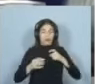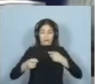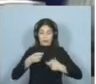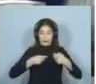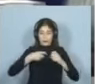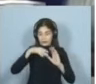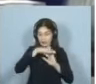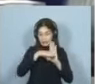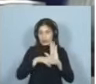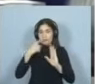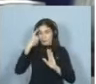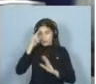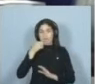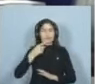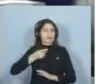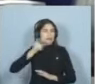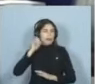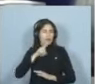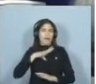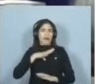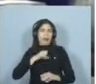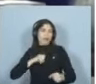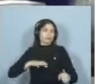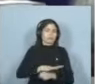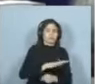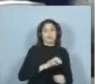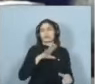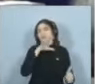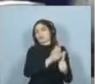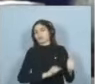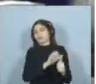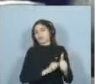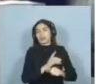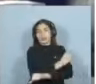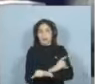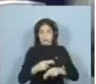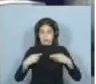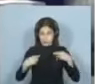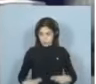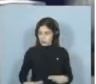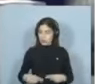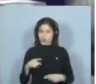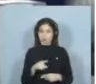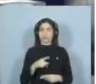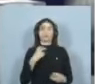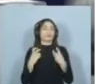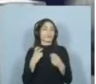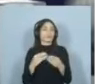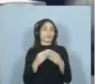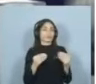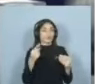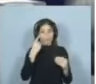en casos graves de violaciones de derechos humanos, así como para limitar y controlar el trabajo de las organizaciones de la sociedad